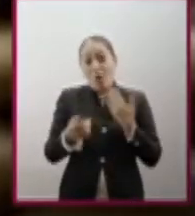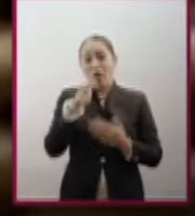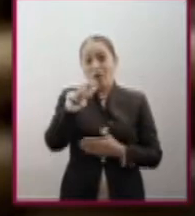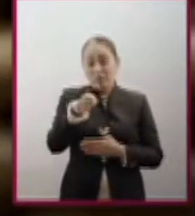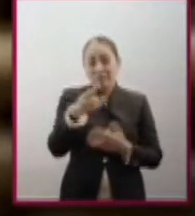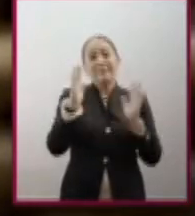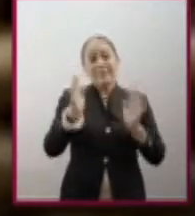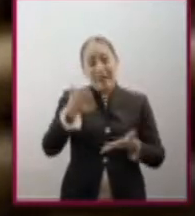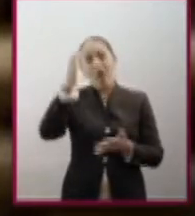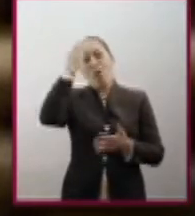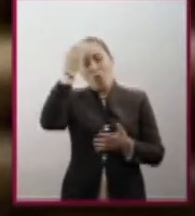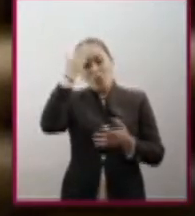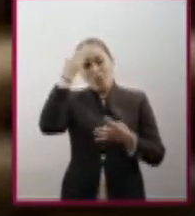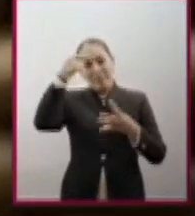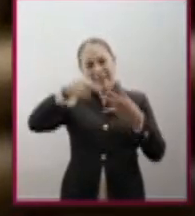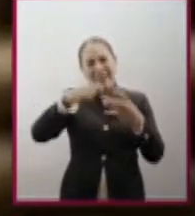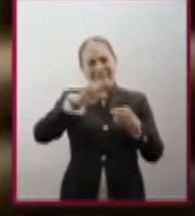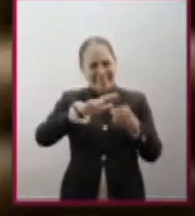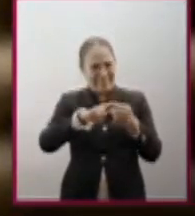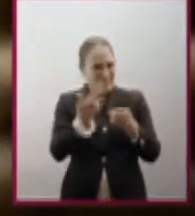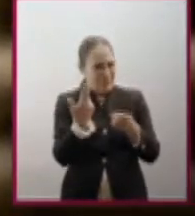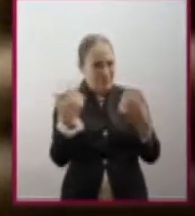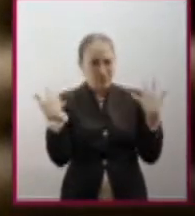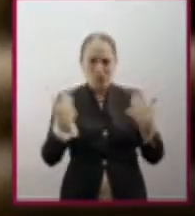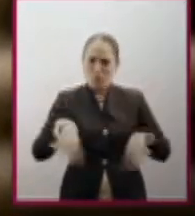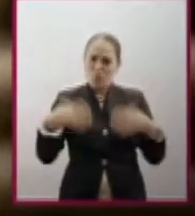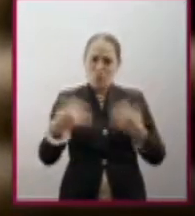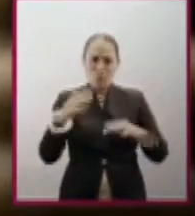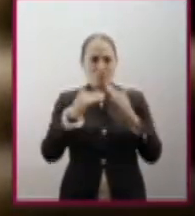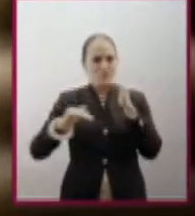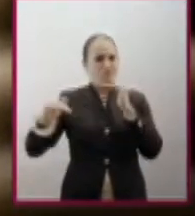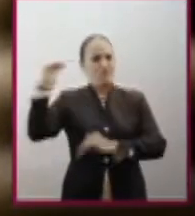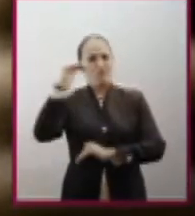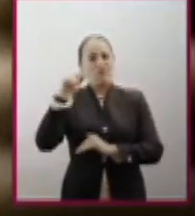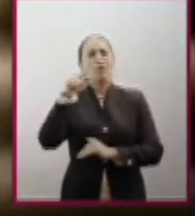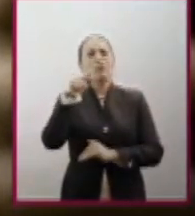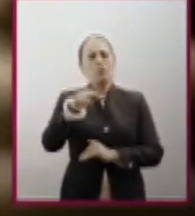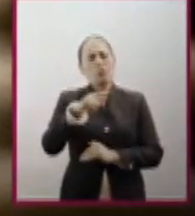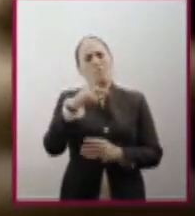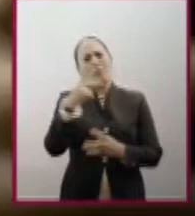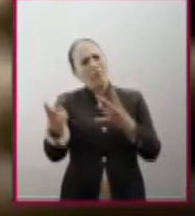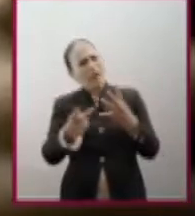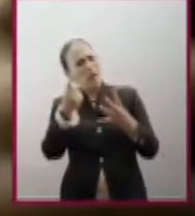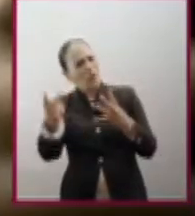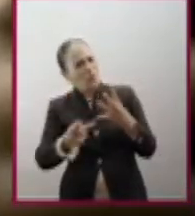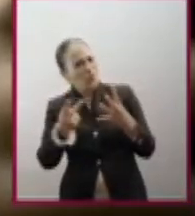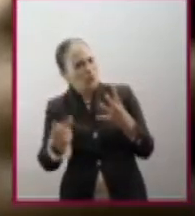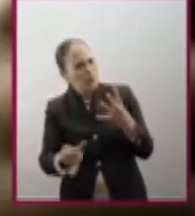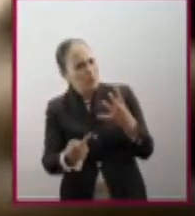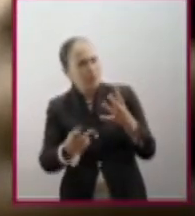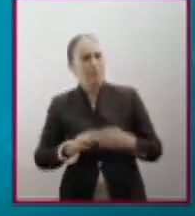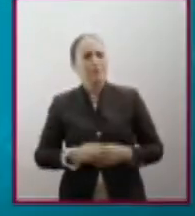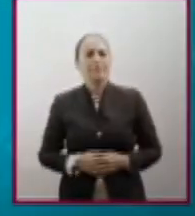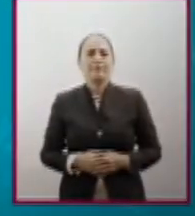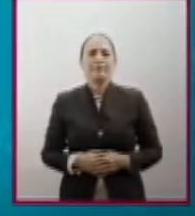Ahora que ya conocemos la historia básica de esta famosa bebida de cola, tengo unas preguntas para ti.